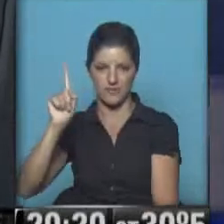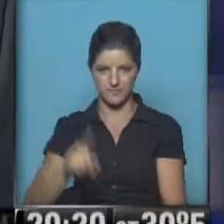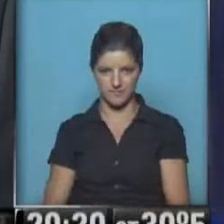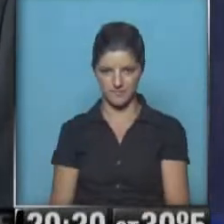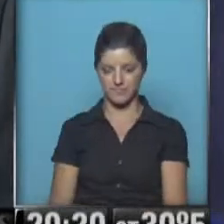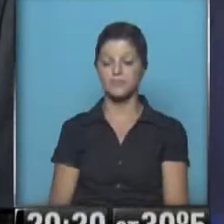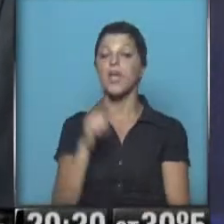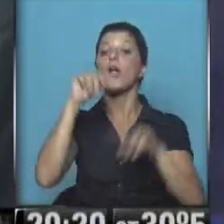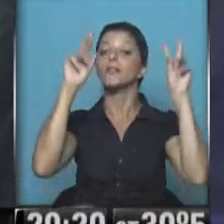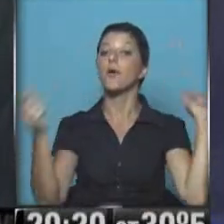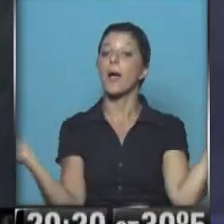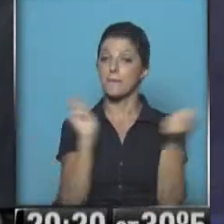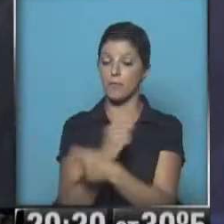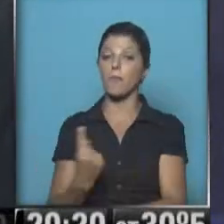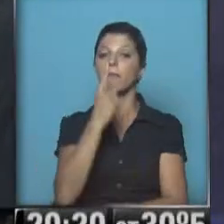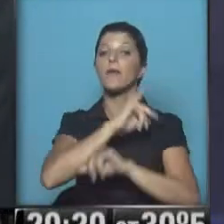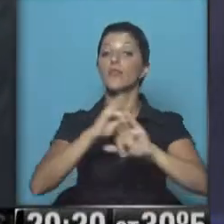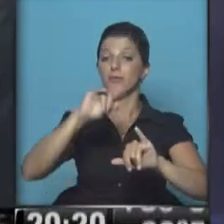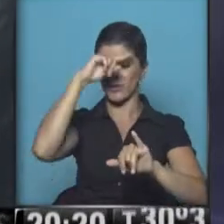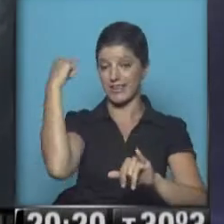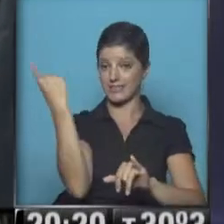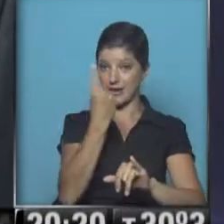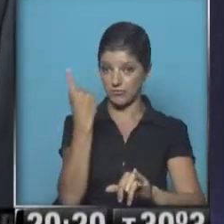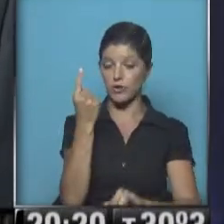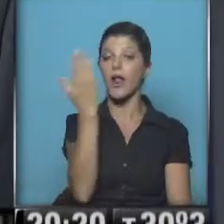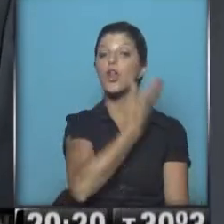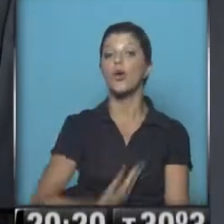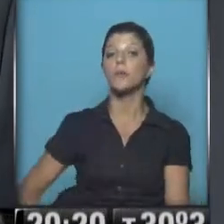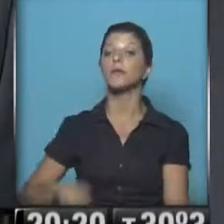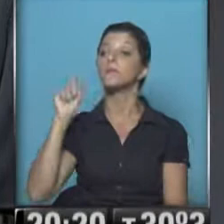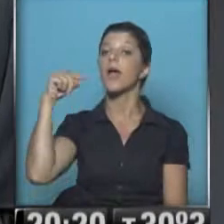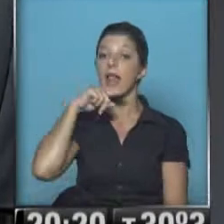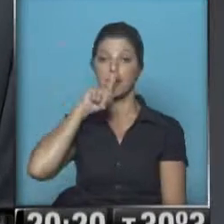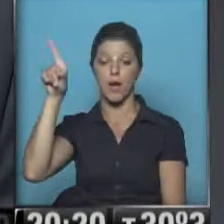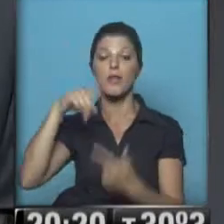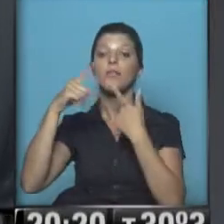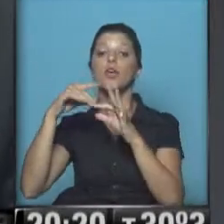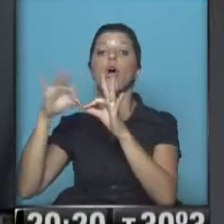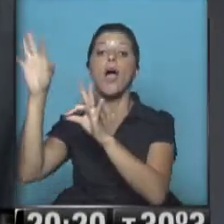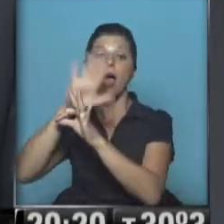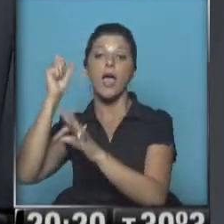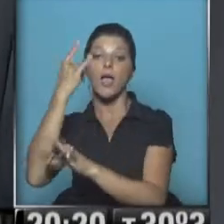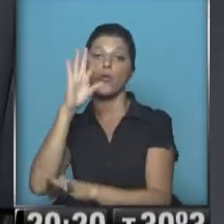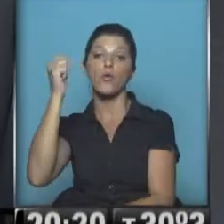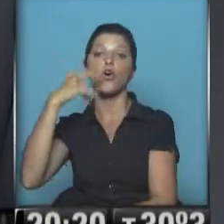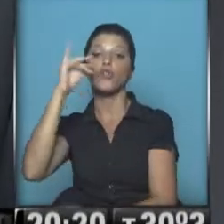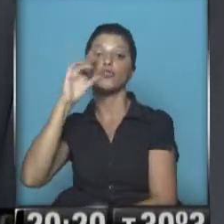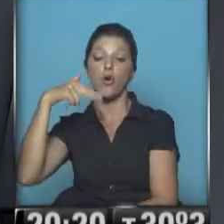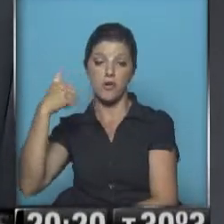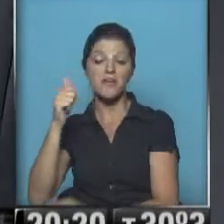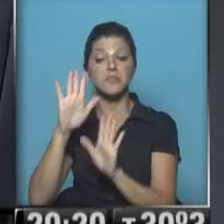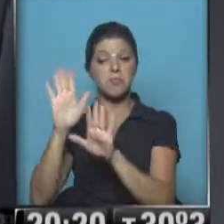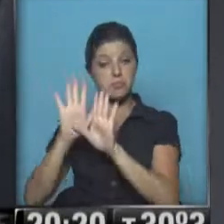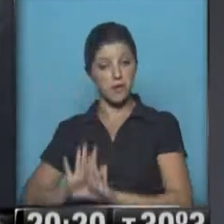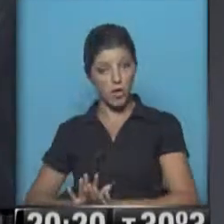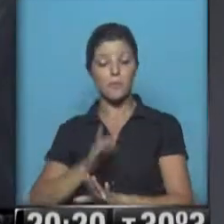hacemos de tema nuestra primera información internacional el gobierno de alemania indicó que la eurozona está preparada para una salida de grecia si en